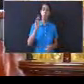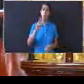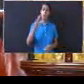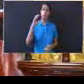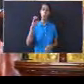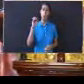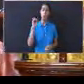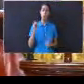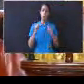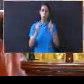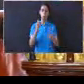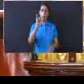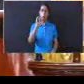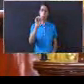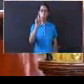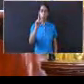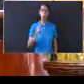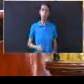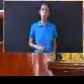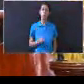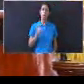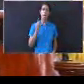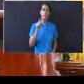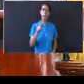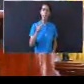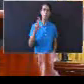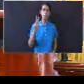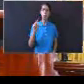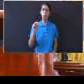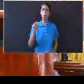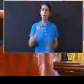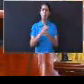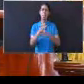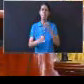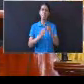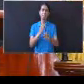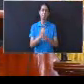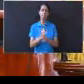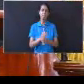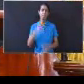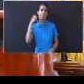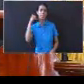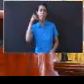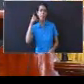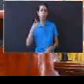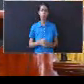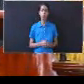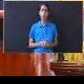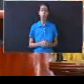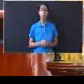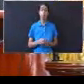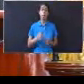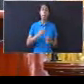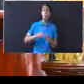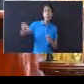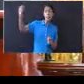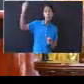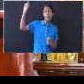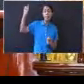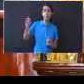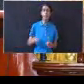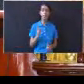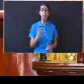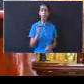ni redes sociales, ni teléfonos celulares, ni nada de eso. Las distancias eran las mismas, solo que sin